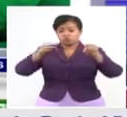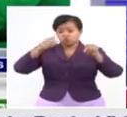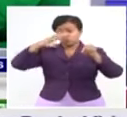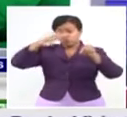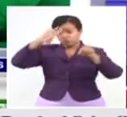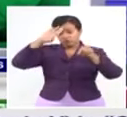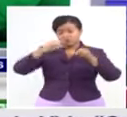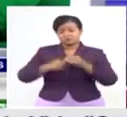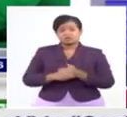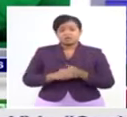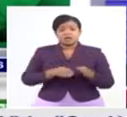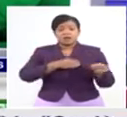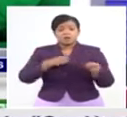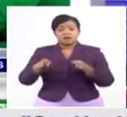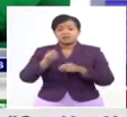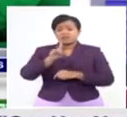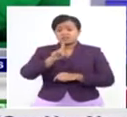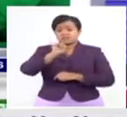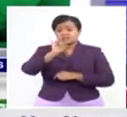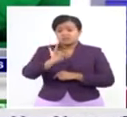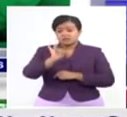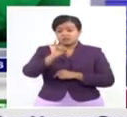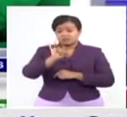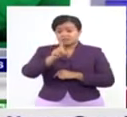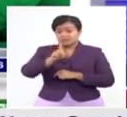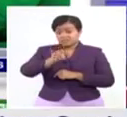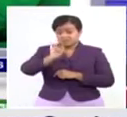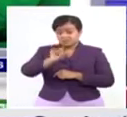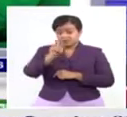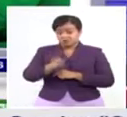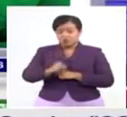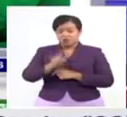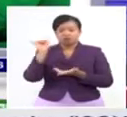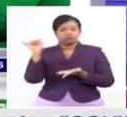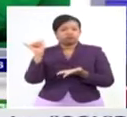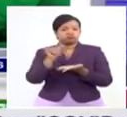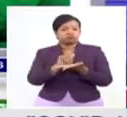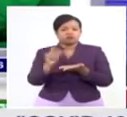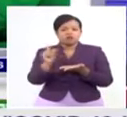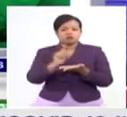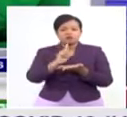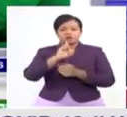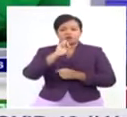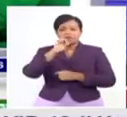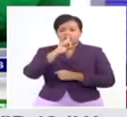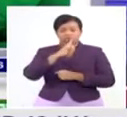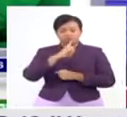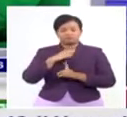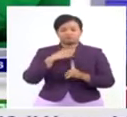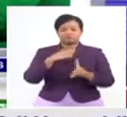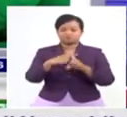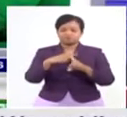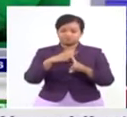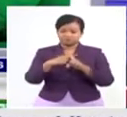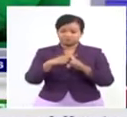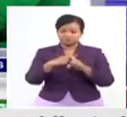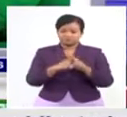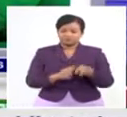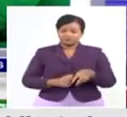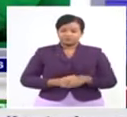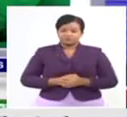diagnostican 17 casos importados que arribaron recientemente a nuestro país y por el protocolo